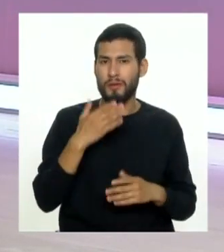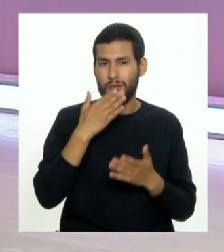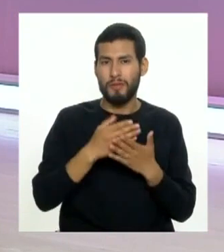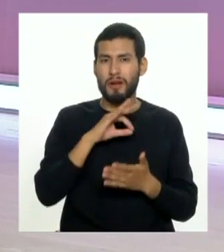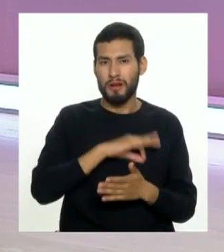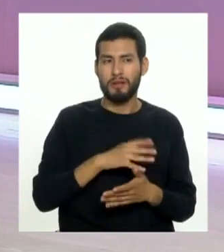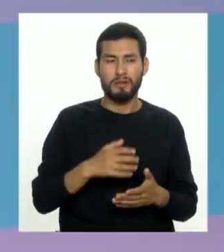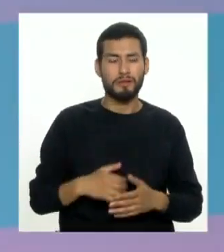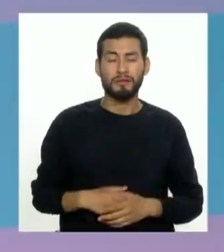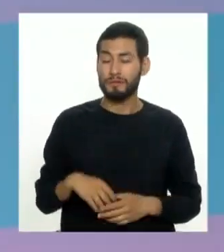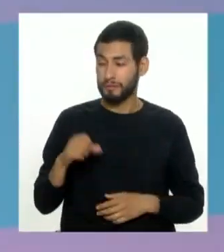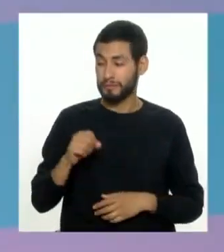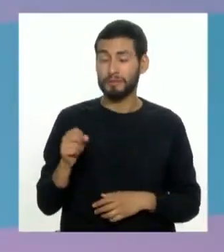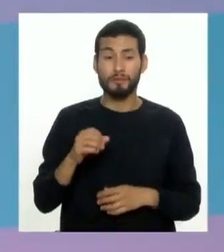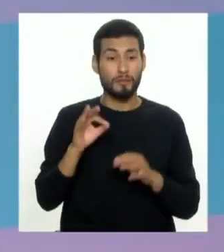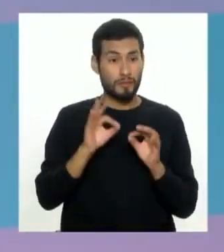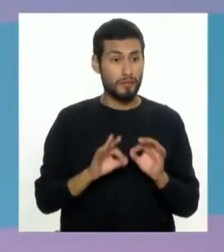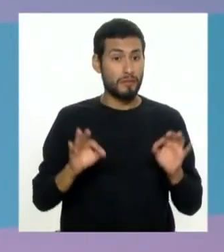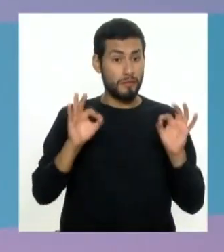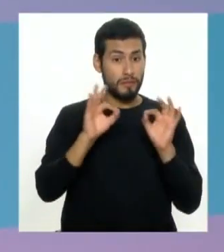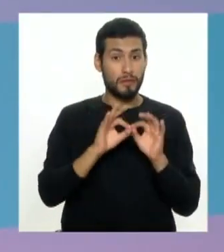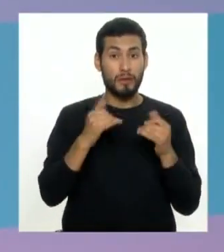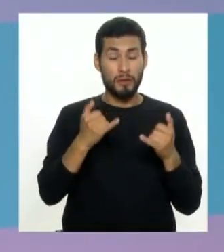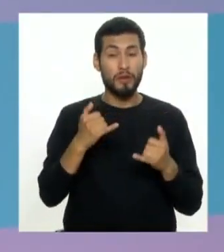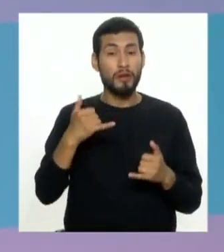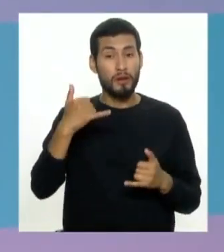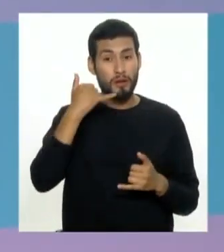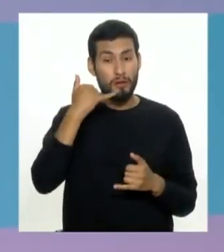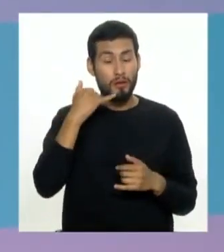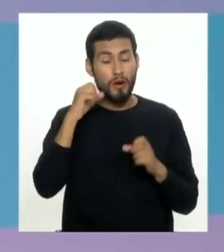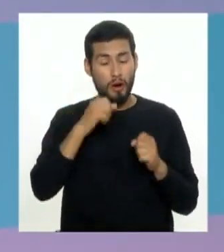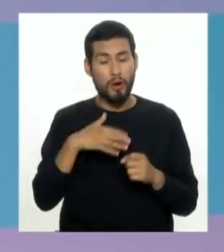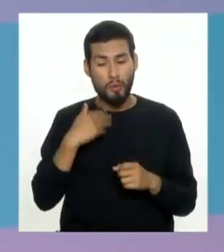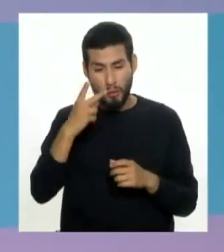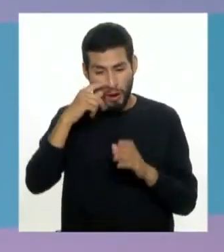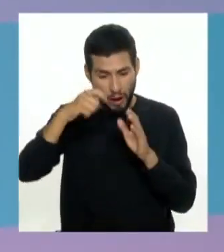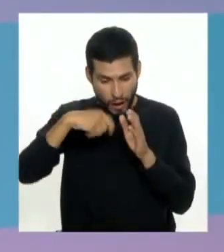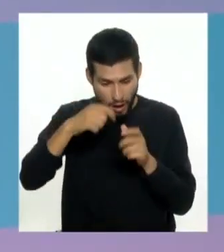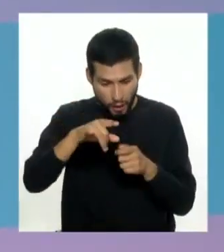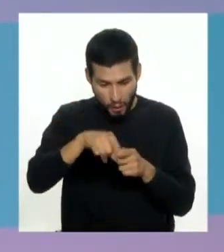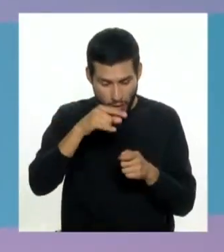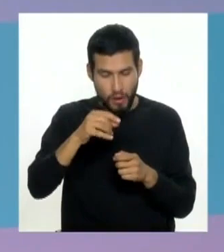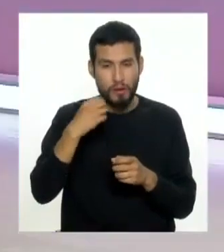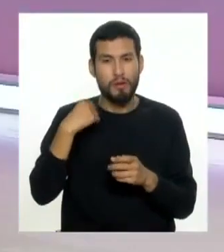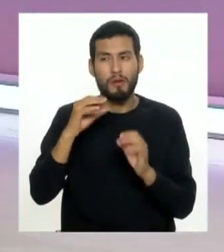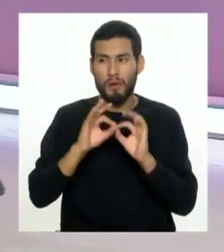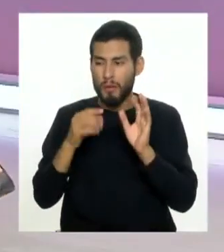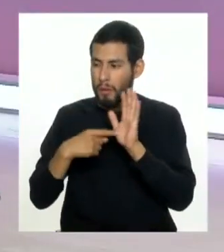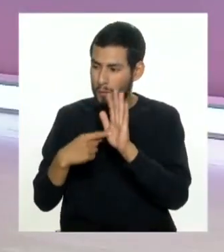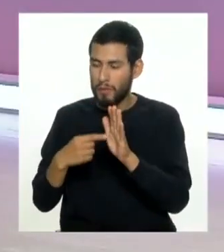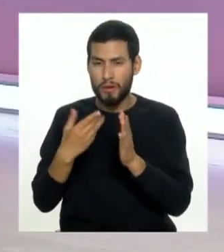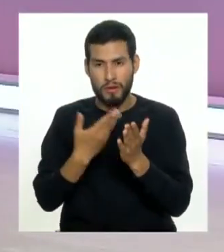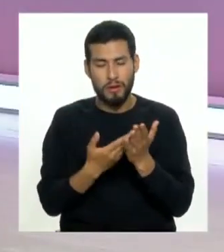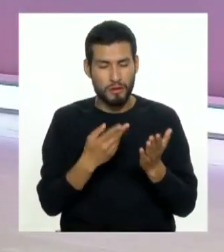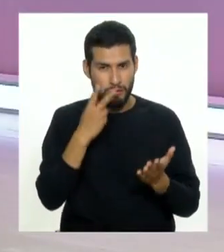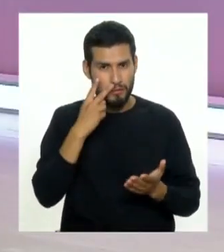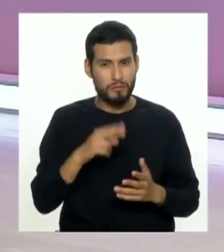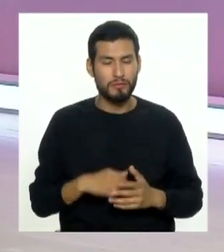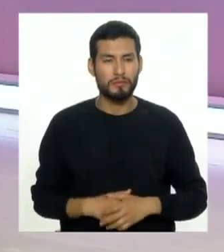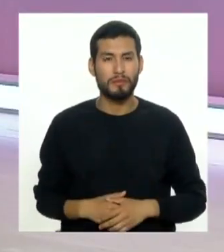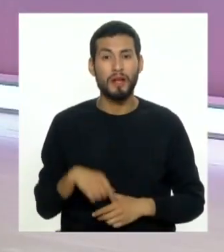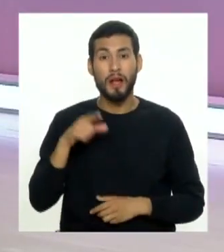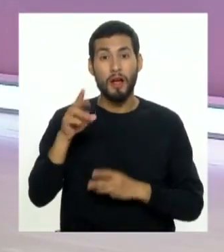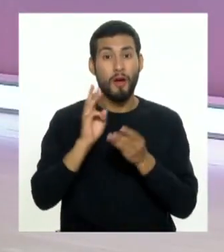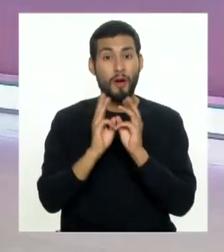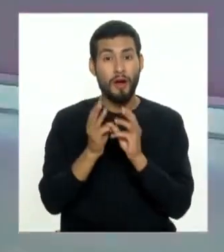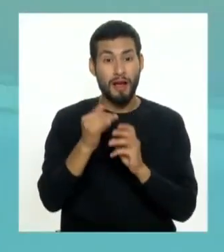ventaja. Es una ventaja importante. Actualmente el uso del celular nos está ayudando mucho en el diagnóstico de la epilepsia. Ya, doctora, ahora tenemos una pregunta de WhatsApp. A ver,